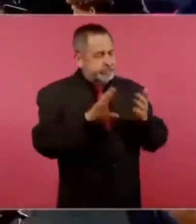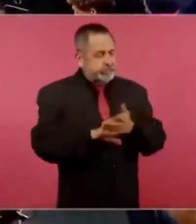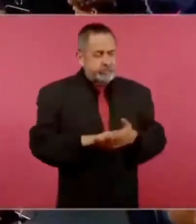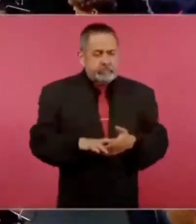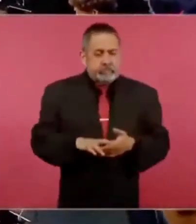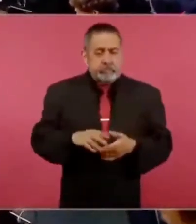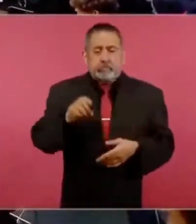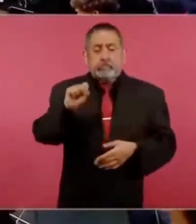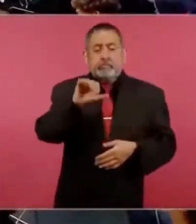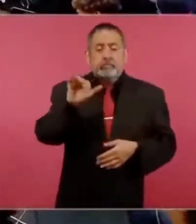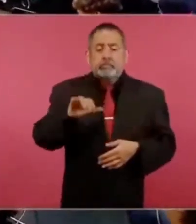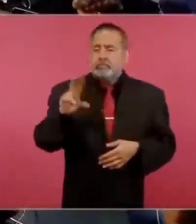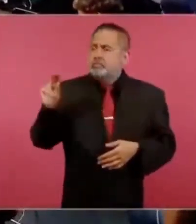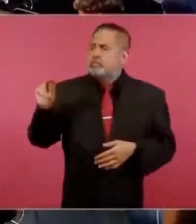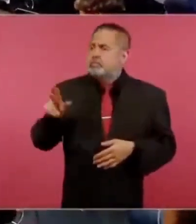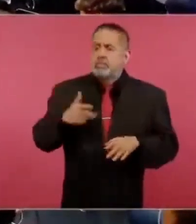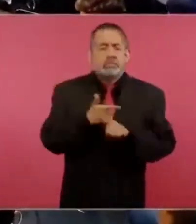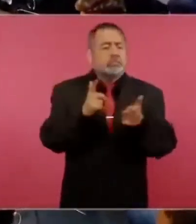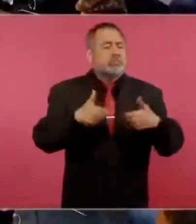Ante